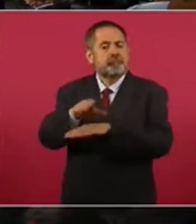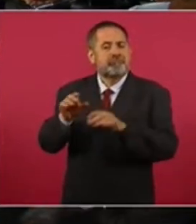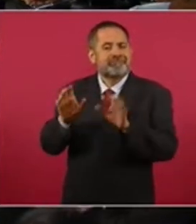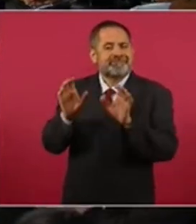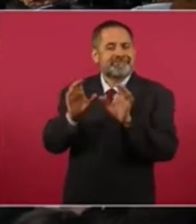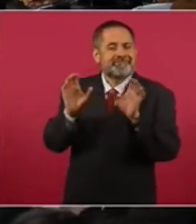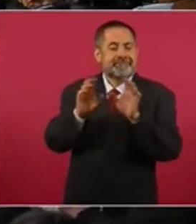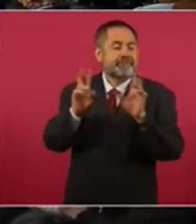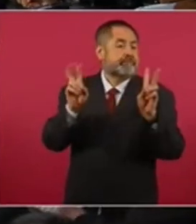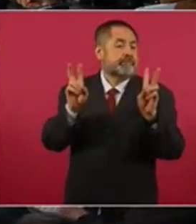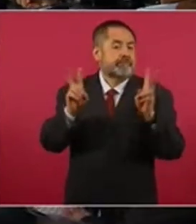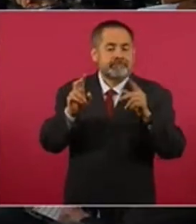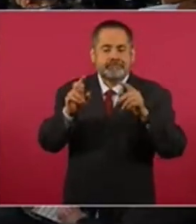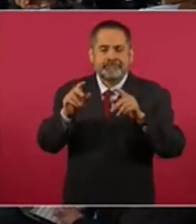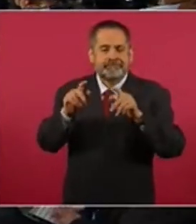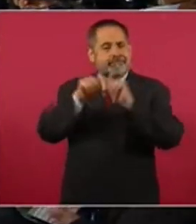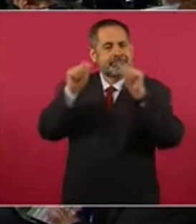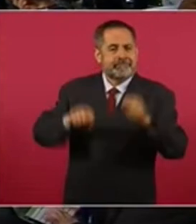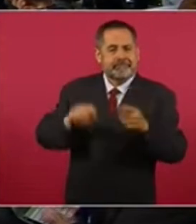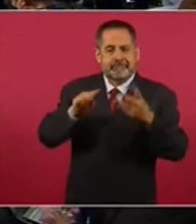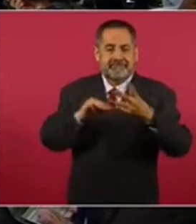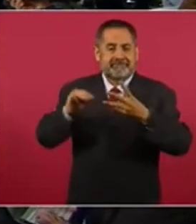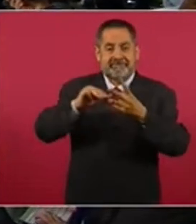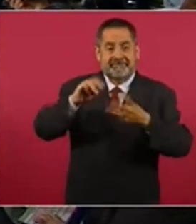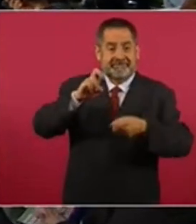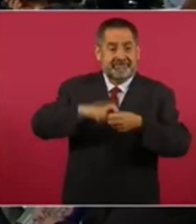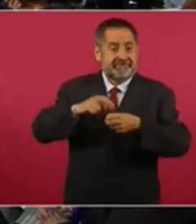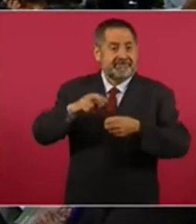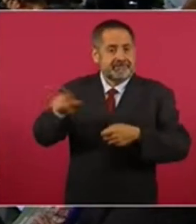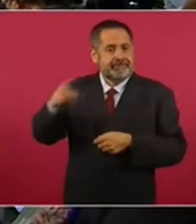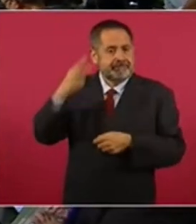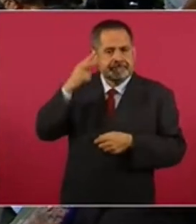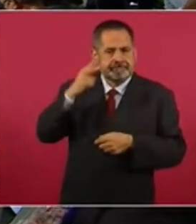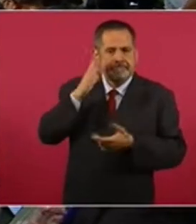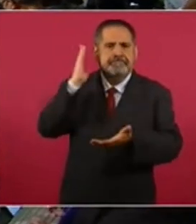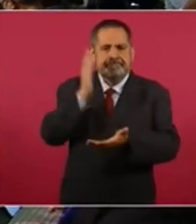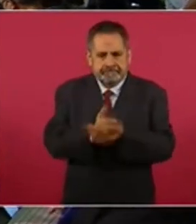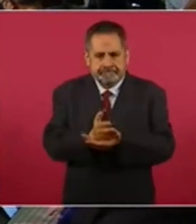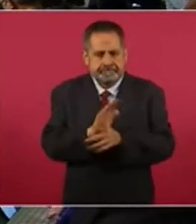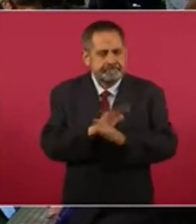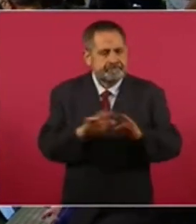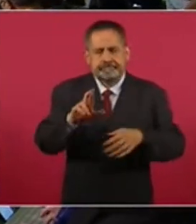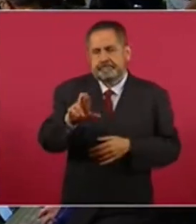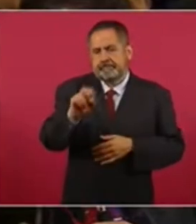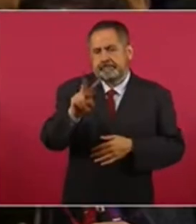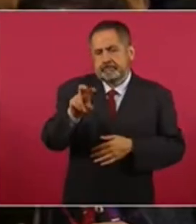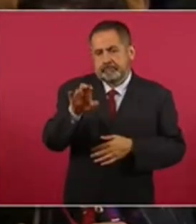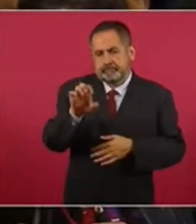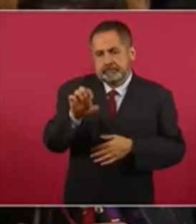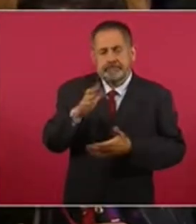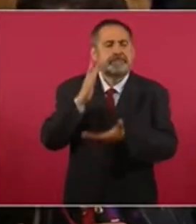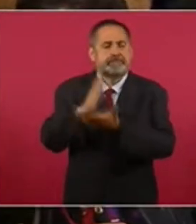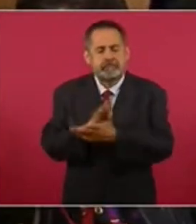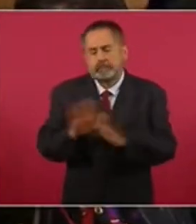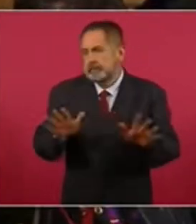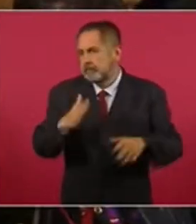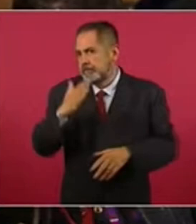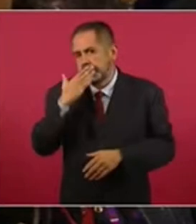que emite la Secretaría de Educación de Veracruz, se paró la emisión del REBUE que estaba